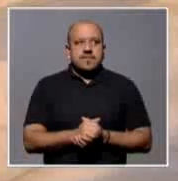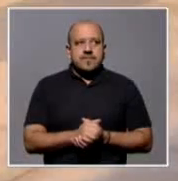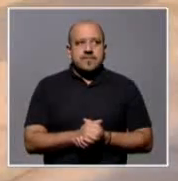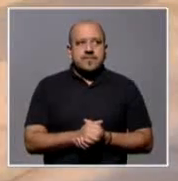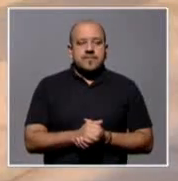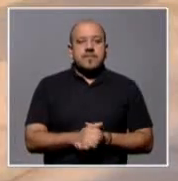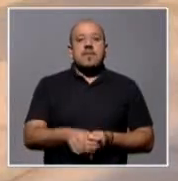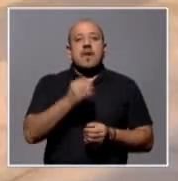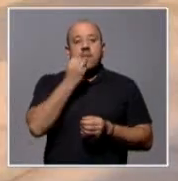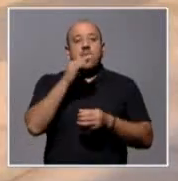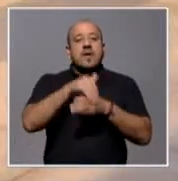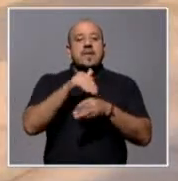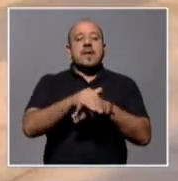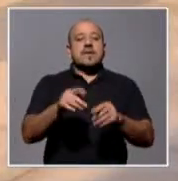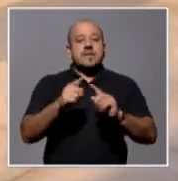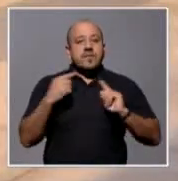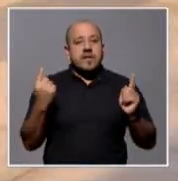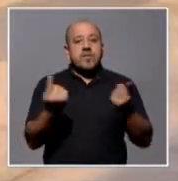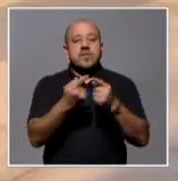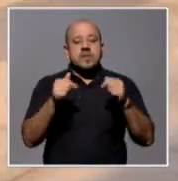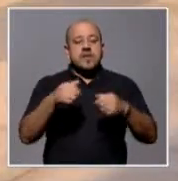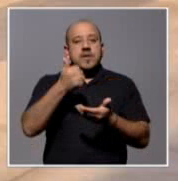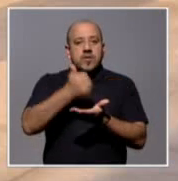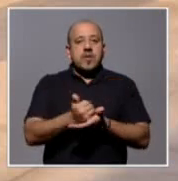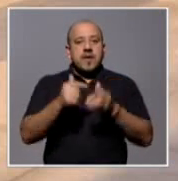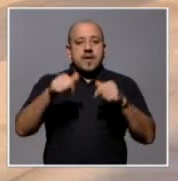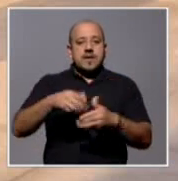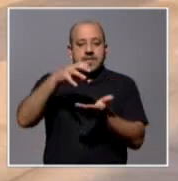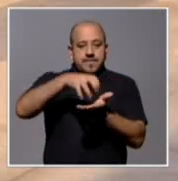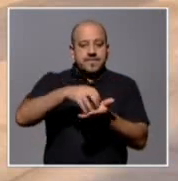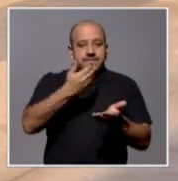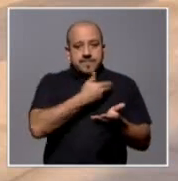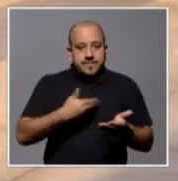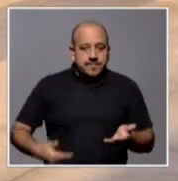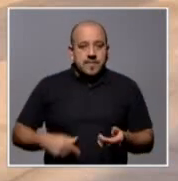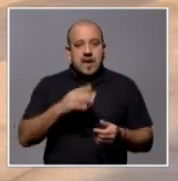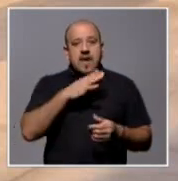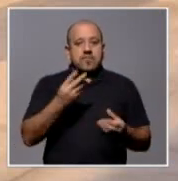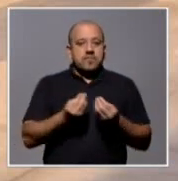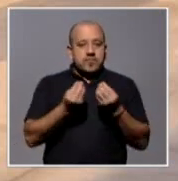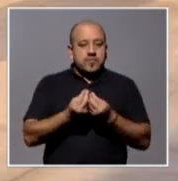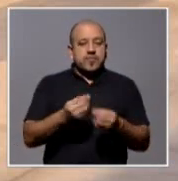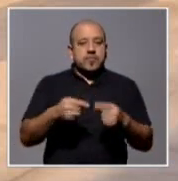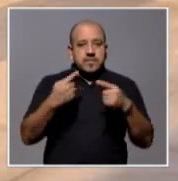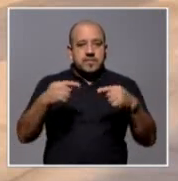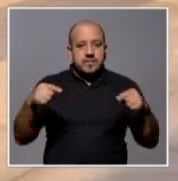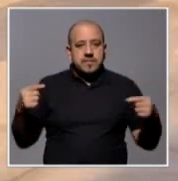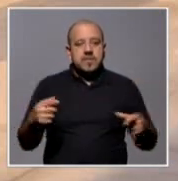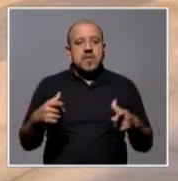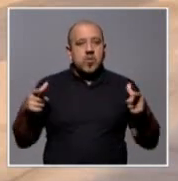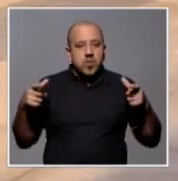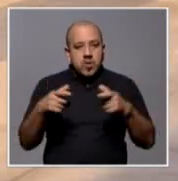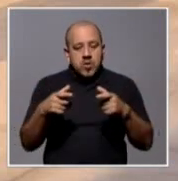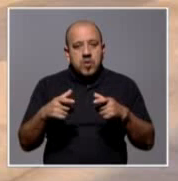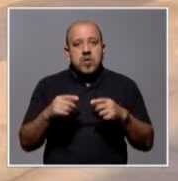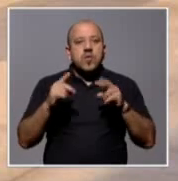Buenas tardes, Noelia. Buenas tardes para todos. Me encuentro en Torre Ejecutiva porque aquí ha habido varias reuniones en el día de hoy y tienen que ver